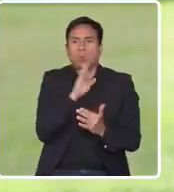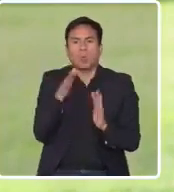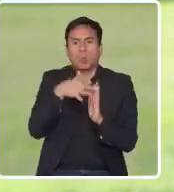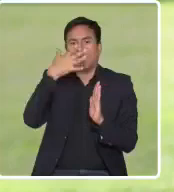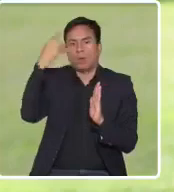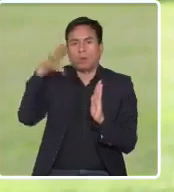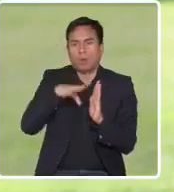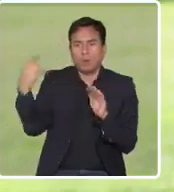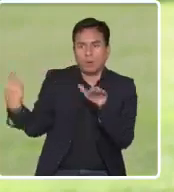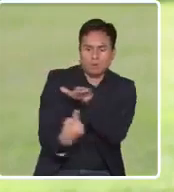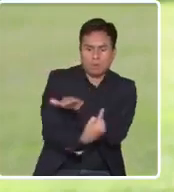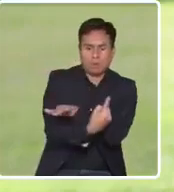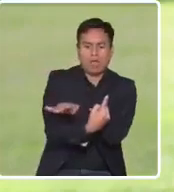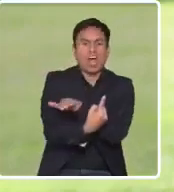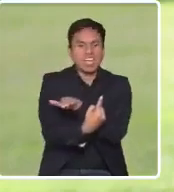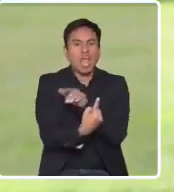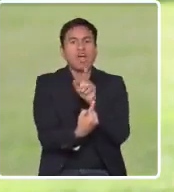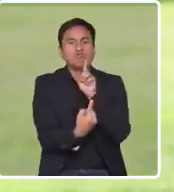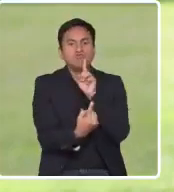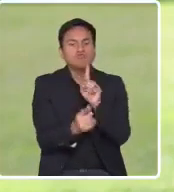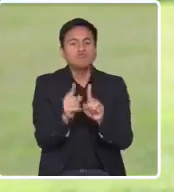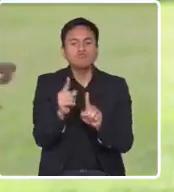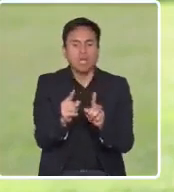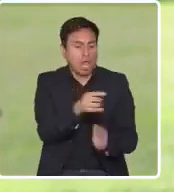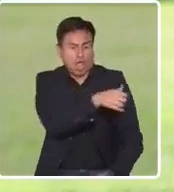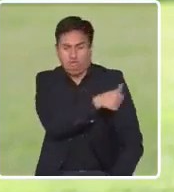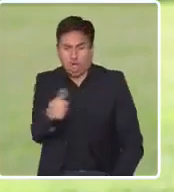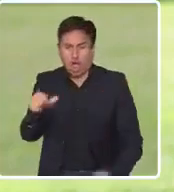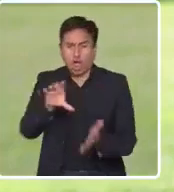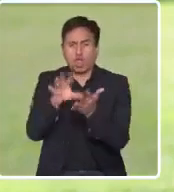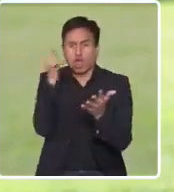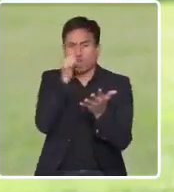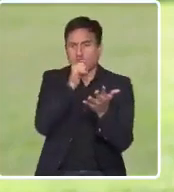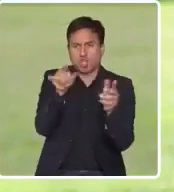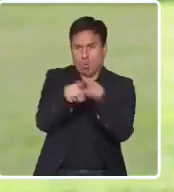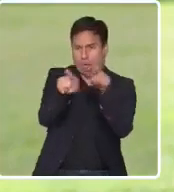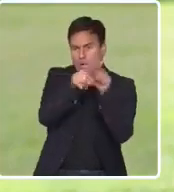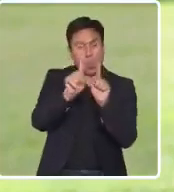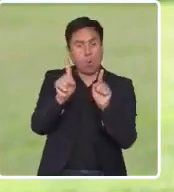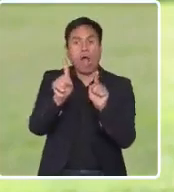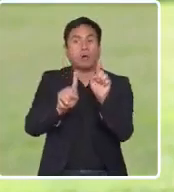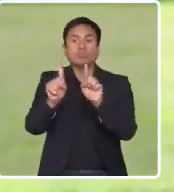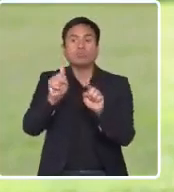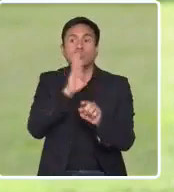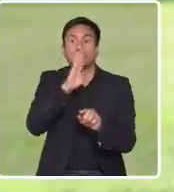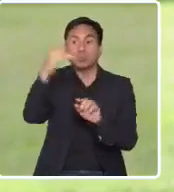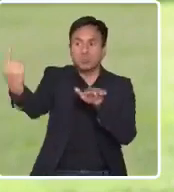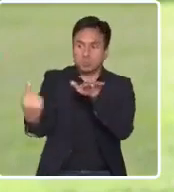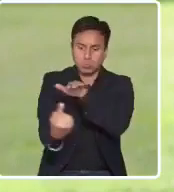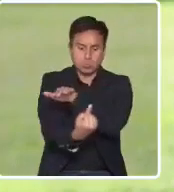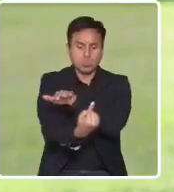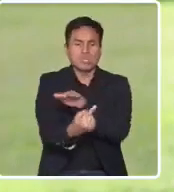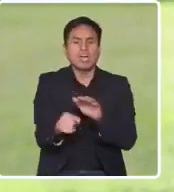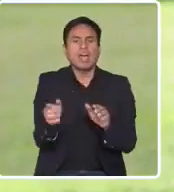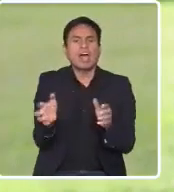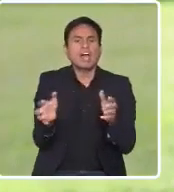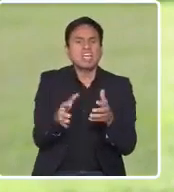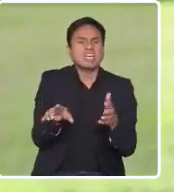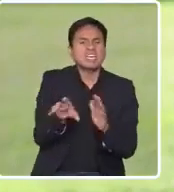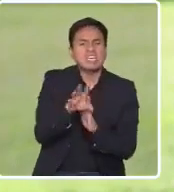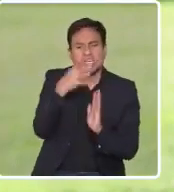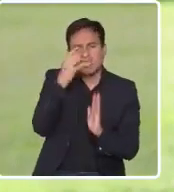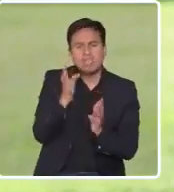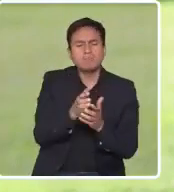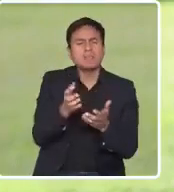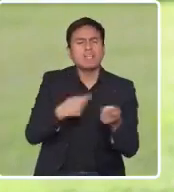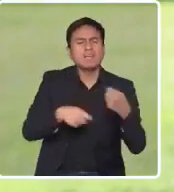la migración irregular se cuela. No es que toda la migración irregular sea lo mismo, pero ahí se cuela con mucha facilidad el crimen, el tráfico de armas,